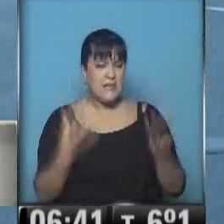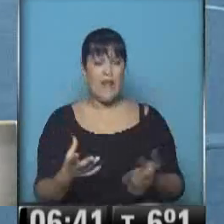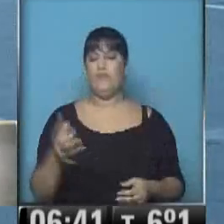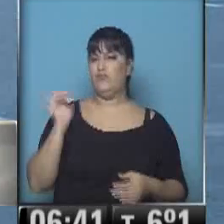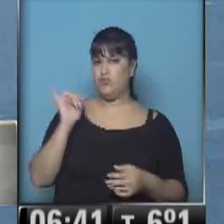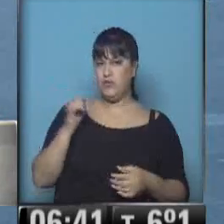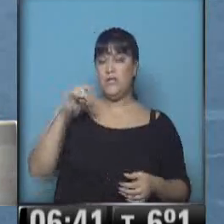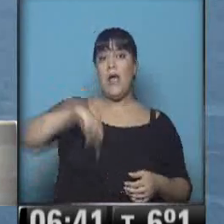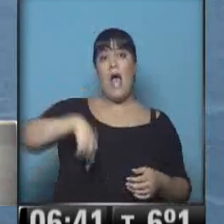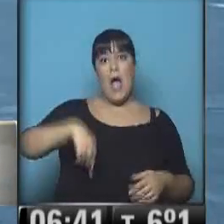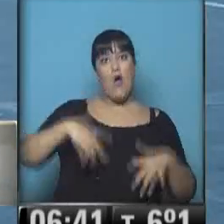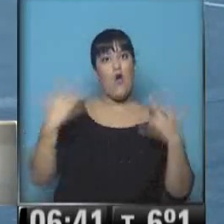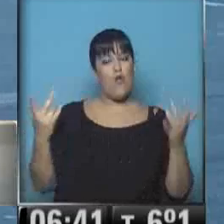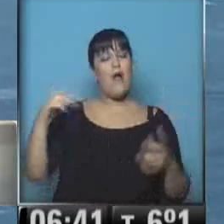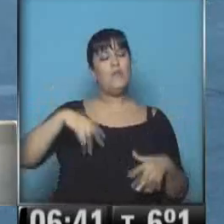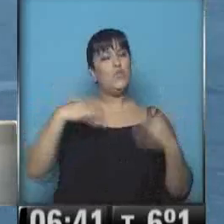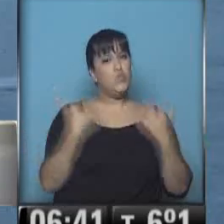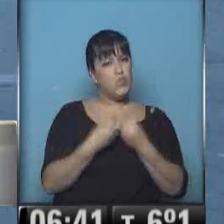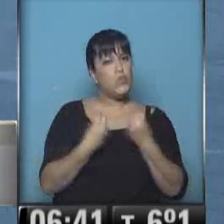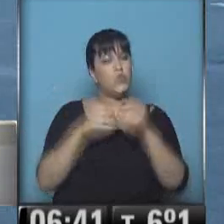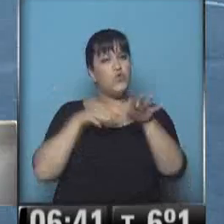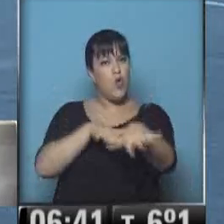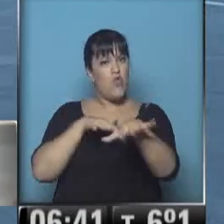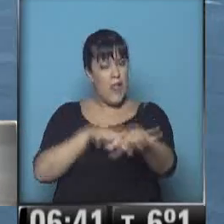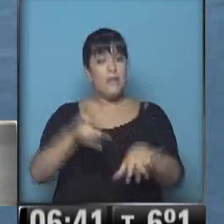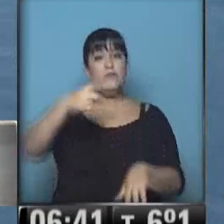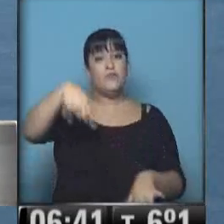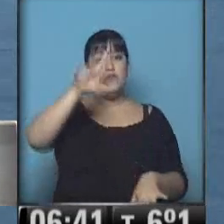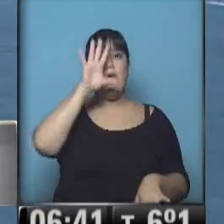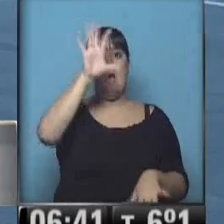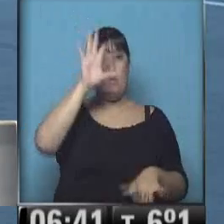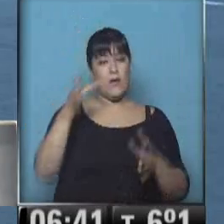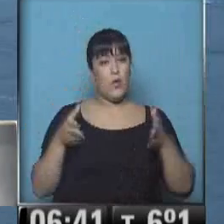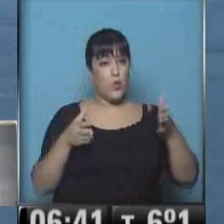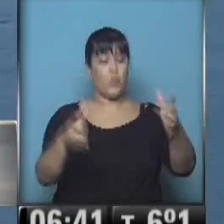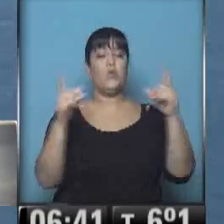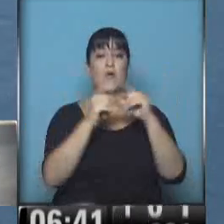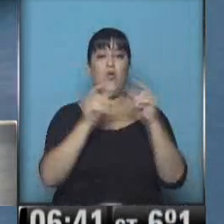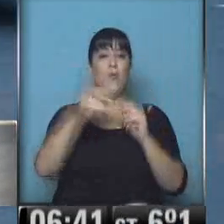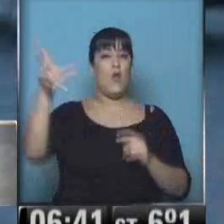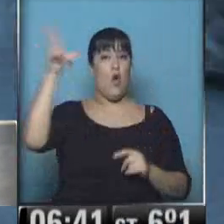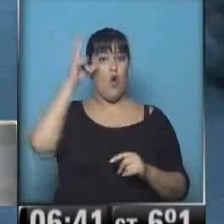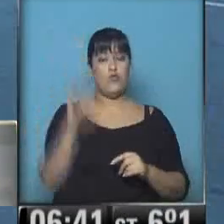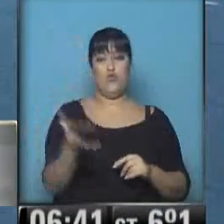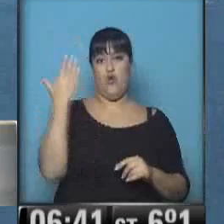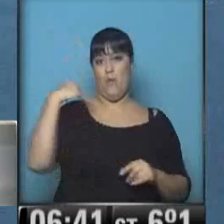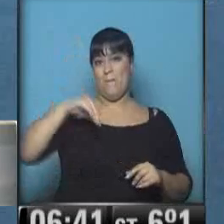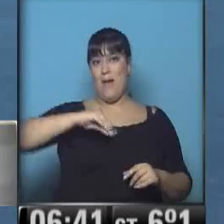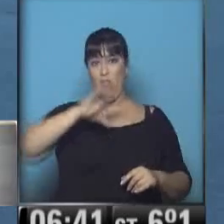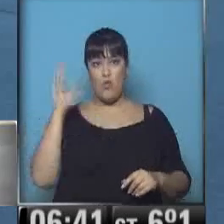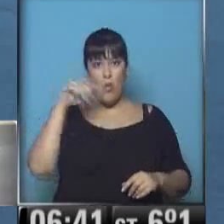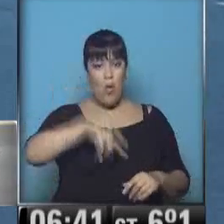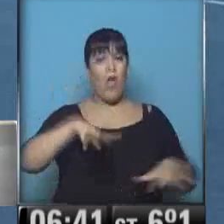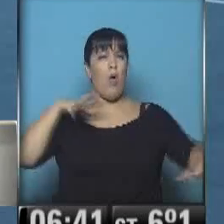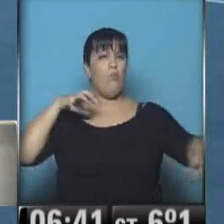y amanece en las rutas y con mucho tránsito. Vamos a recordar que en la ruta nacional 8 durante la madrugada se produjo un grave accidente